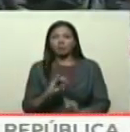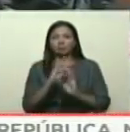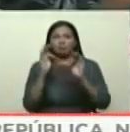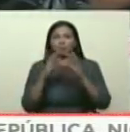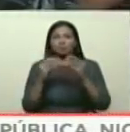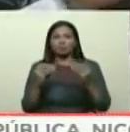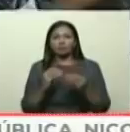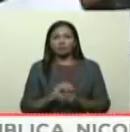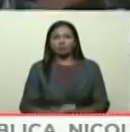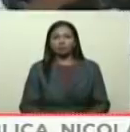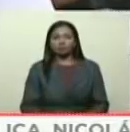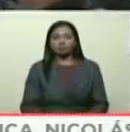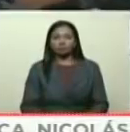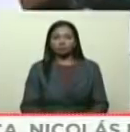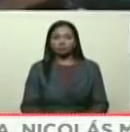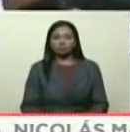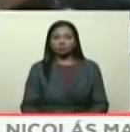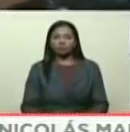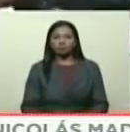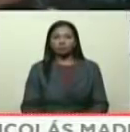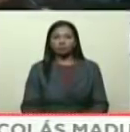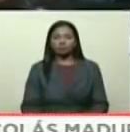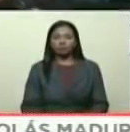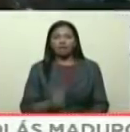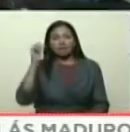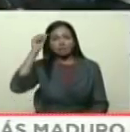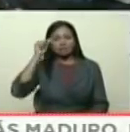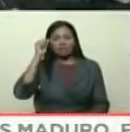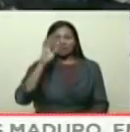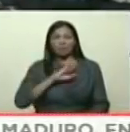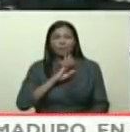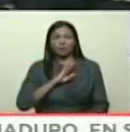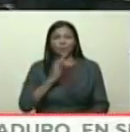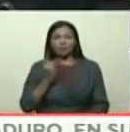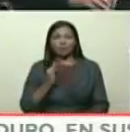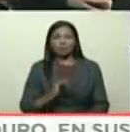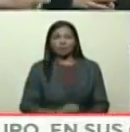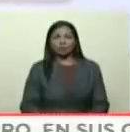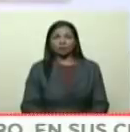Aspurua, cineasta de cineasta.